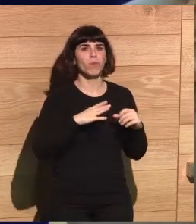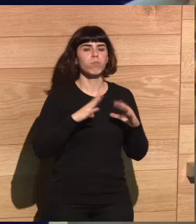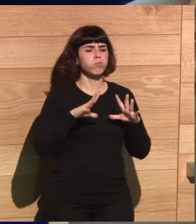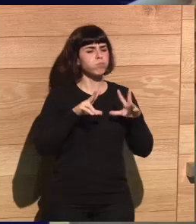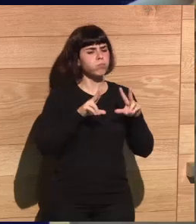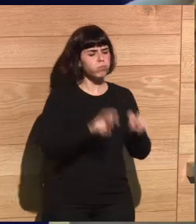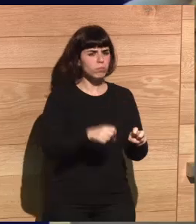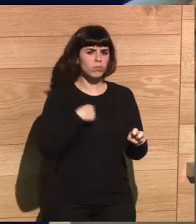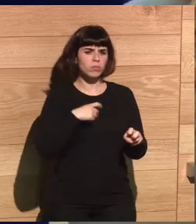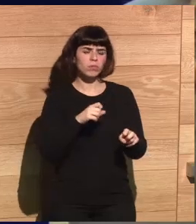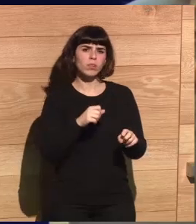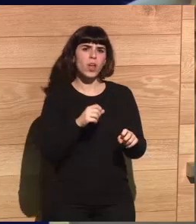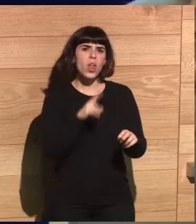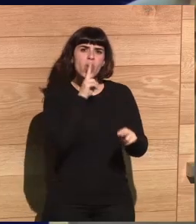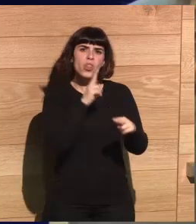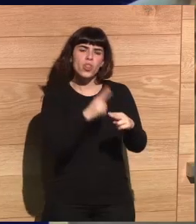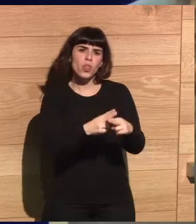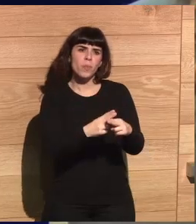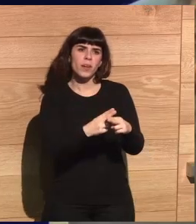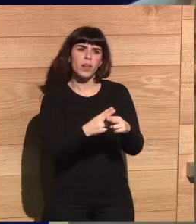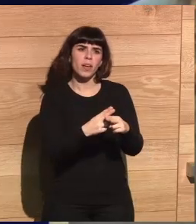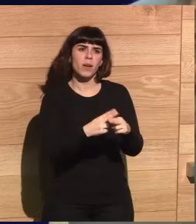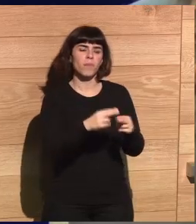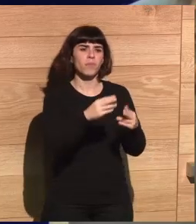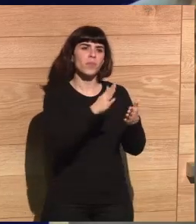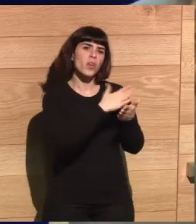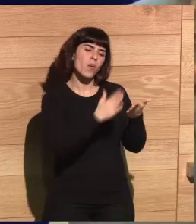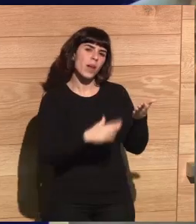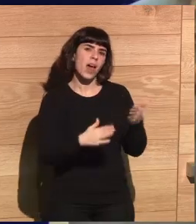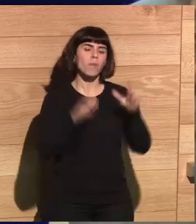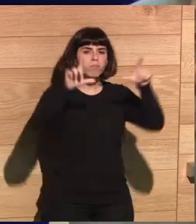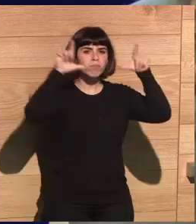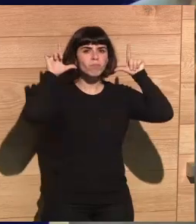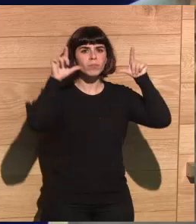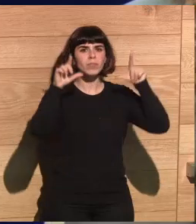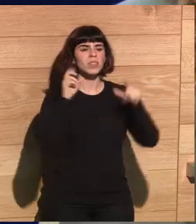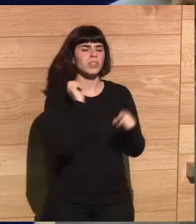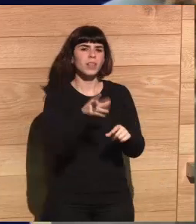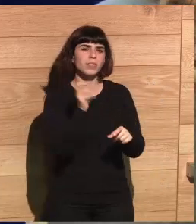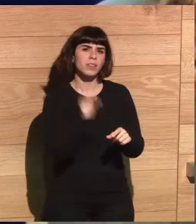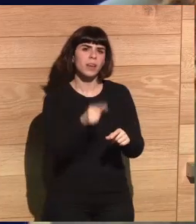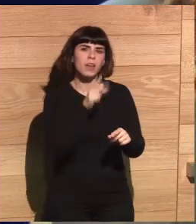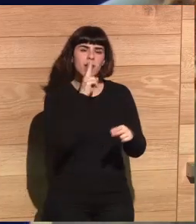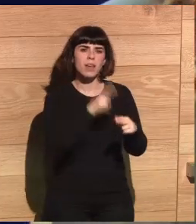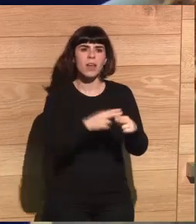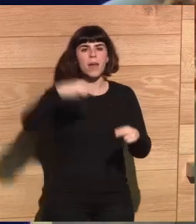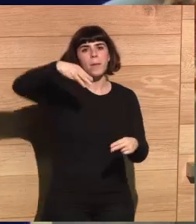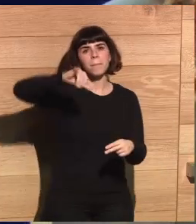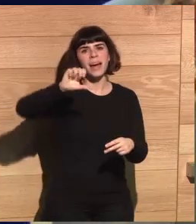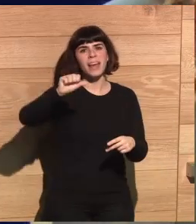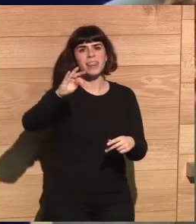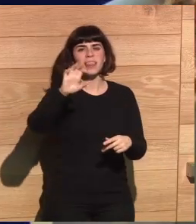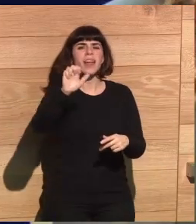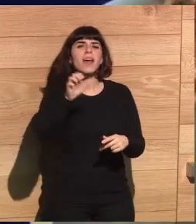que ese nombre, que es la protagonista de la novela y por el que me han preguntado curiosamente muchas veces, ¿por qué has llamado Maite